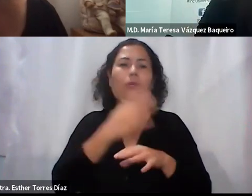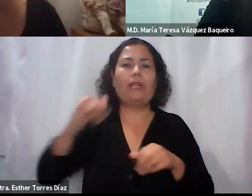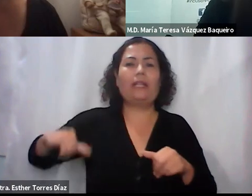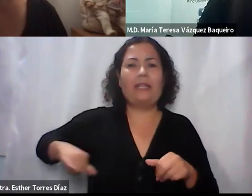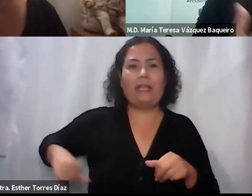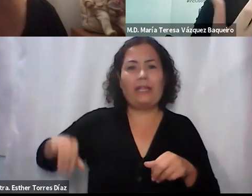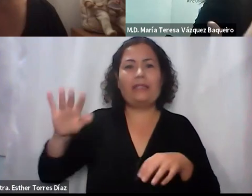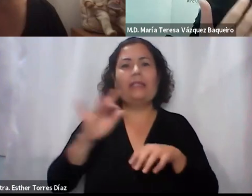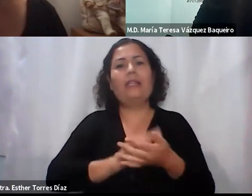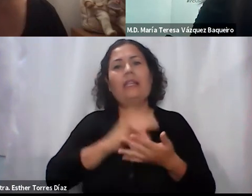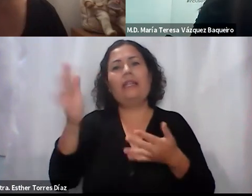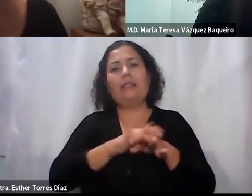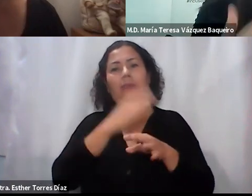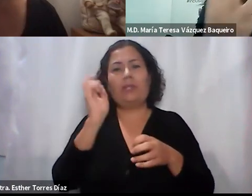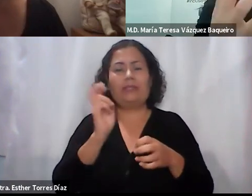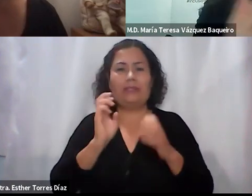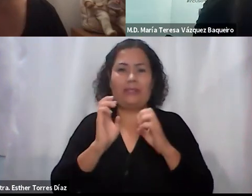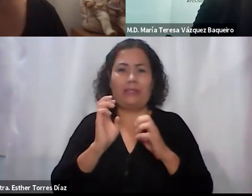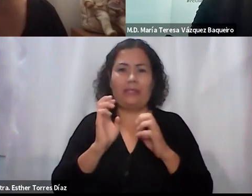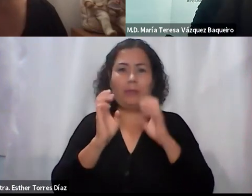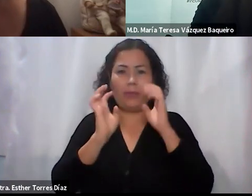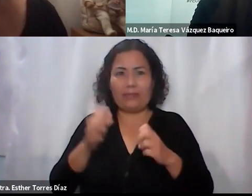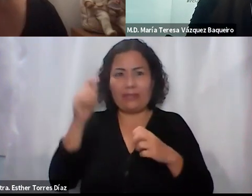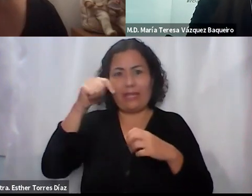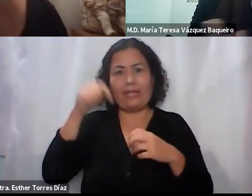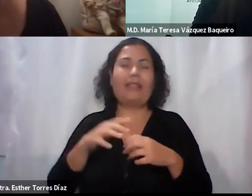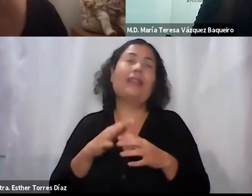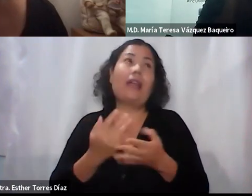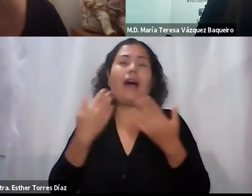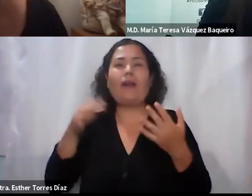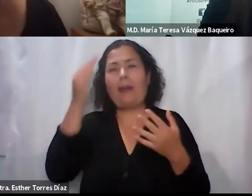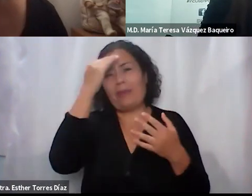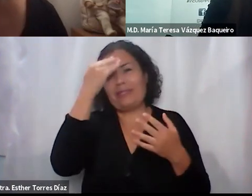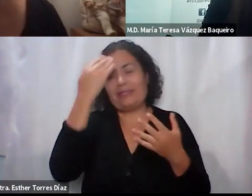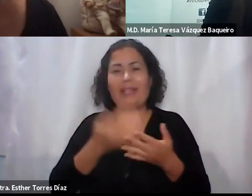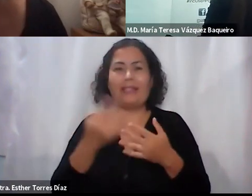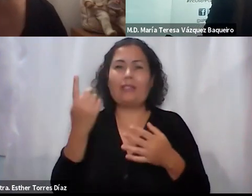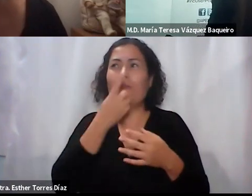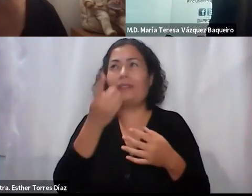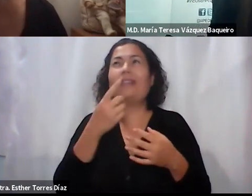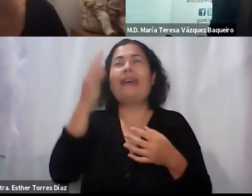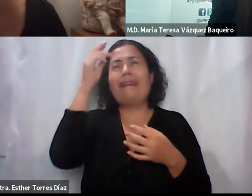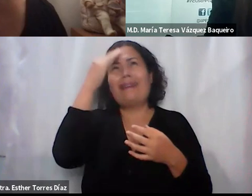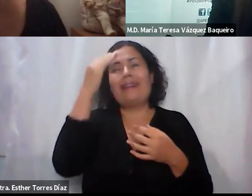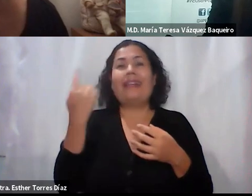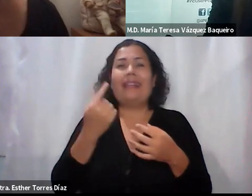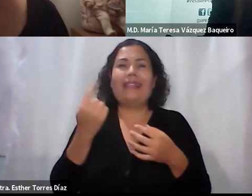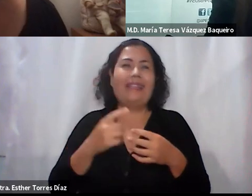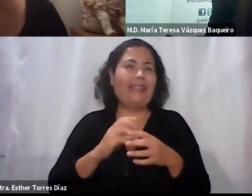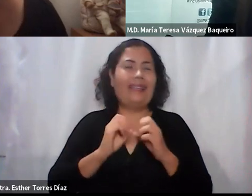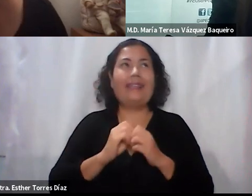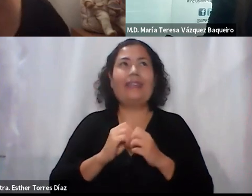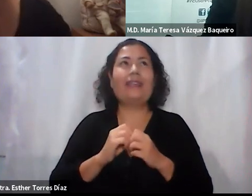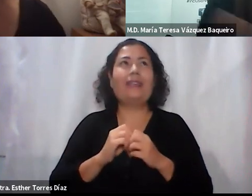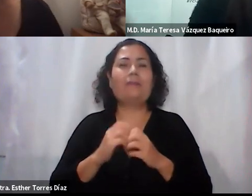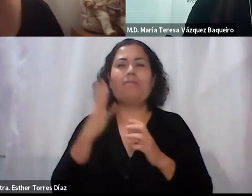gracias por estar en esto. Y sabes, ahorita pensando, reflexionando, es qué maravilloso que la fotografía que tenías es apenas de